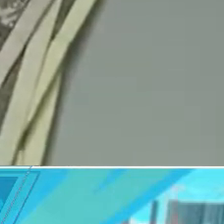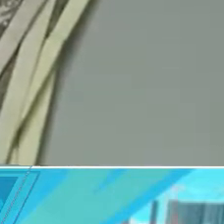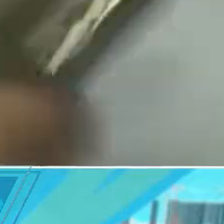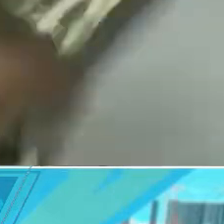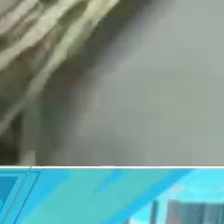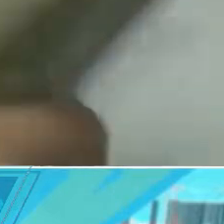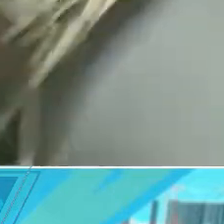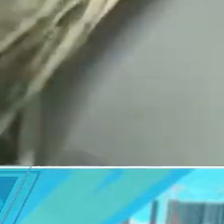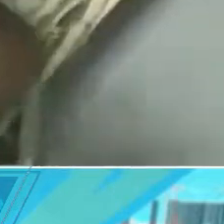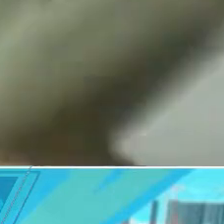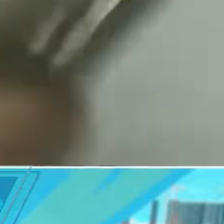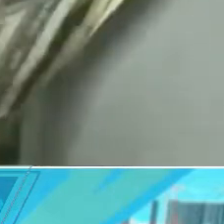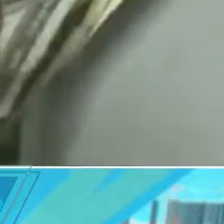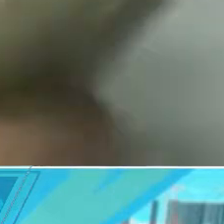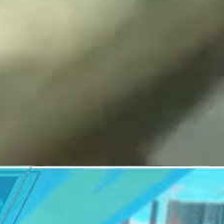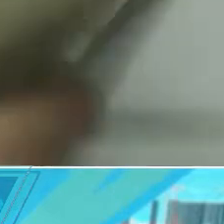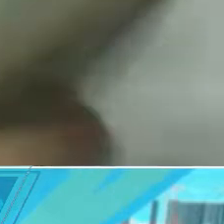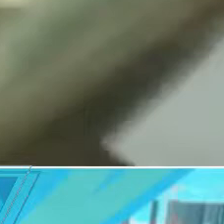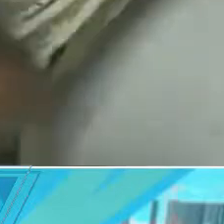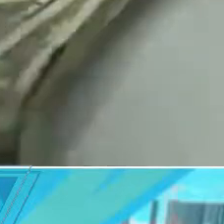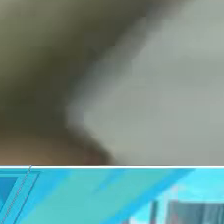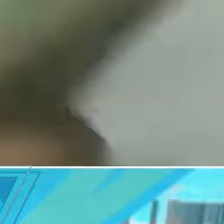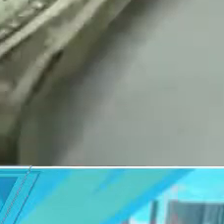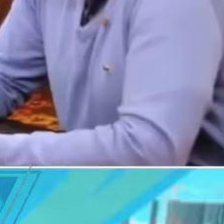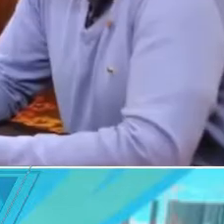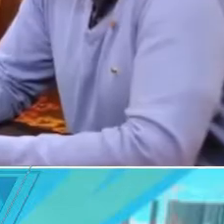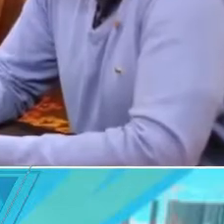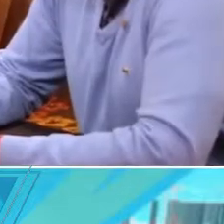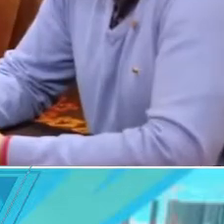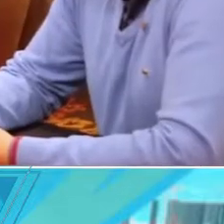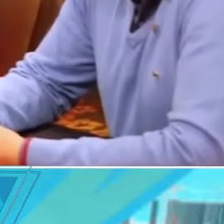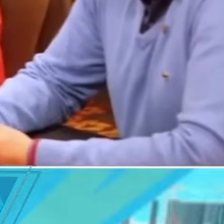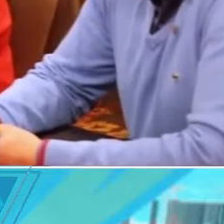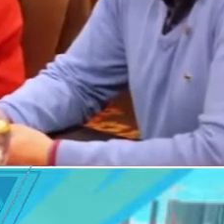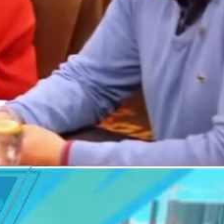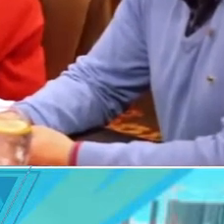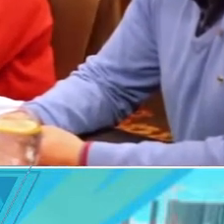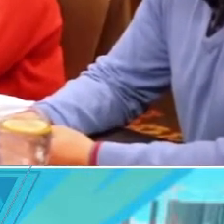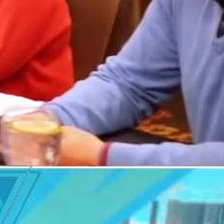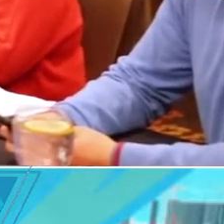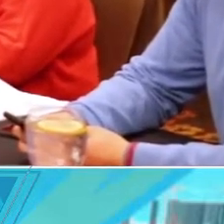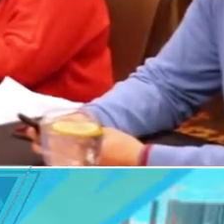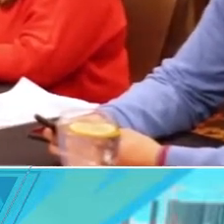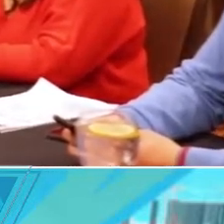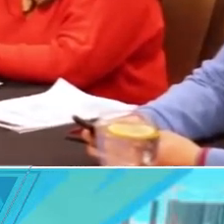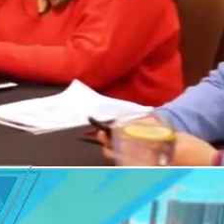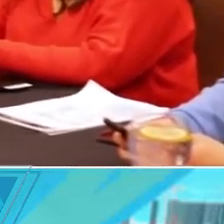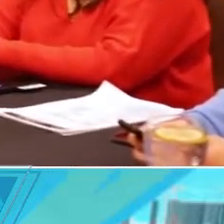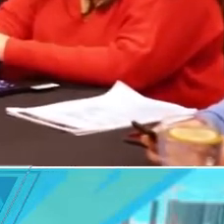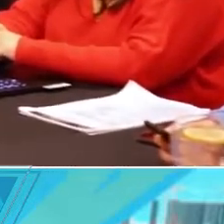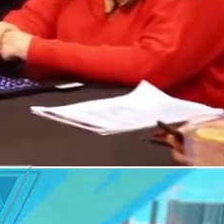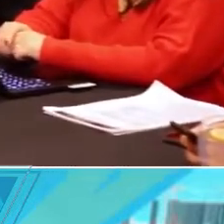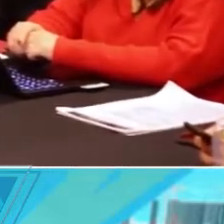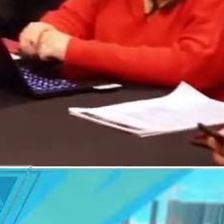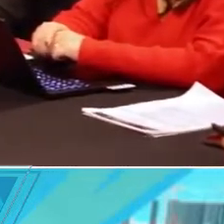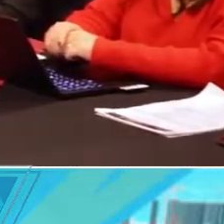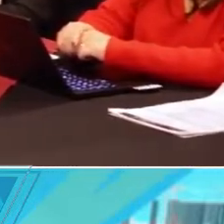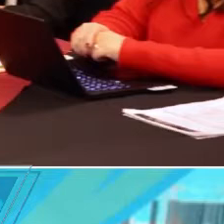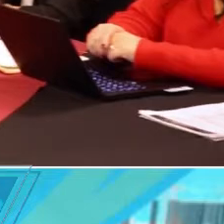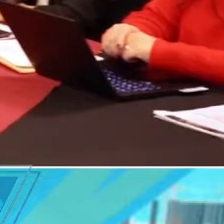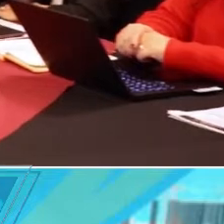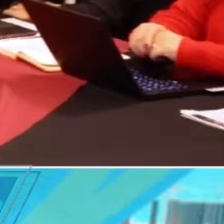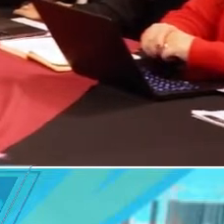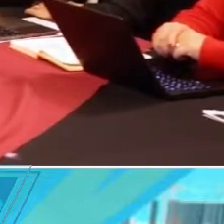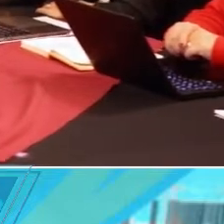más efectiva, y los costos de transacción van a disminuir porque a mayor uso disminuye el